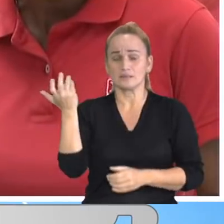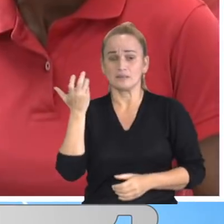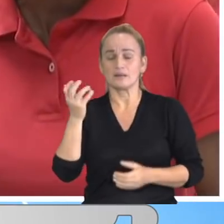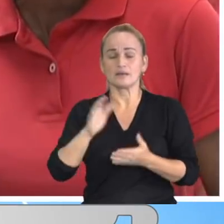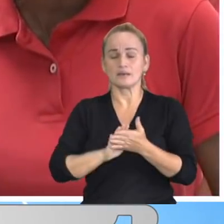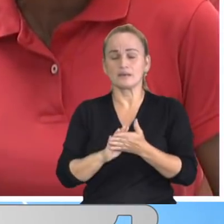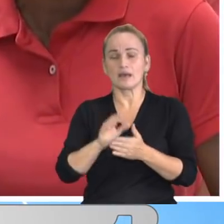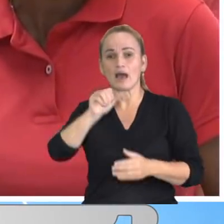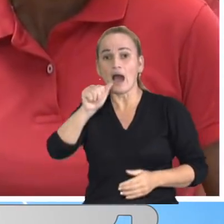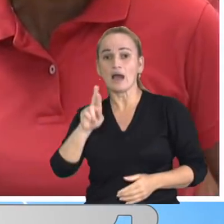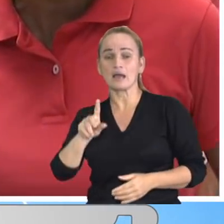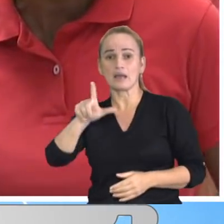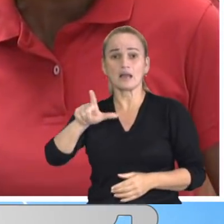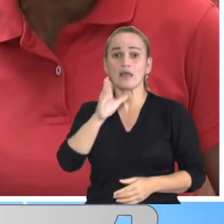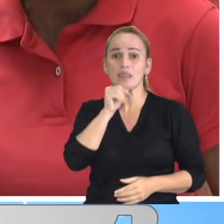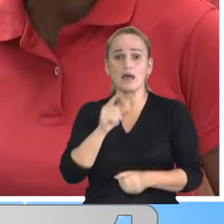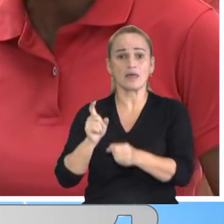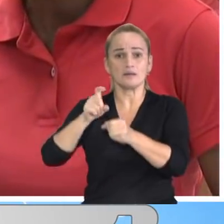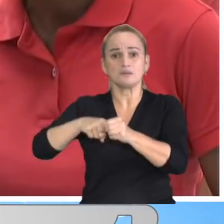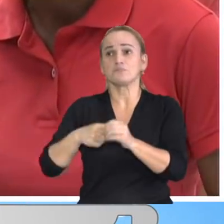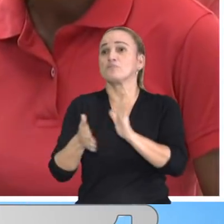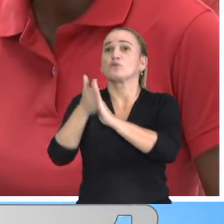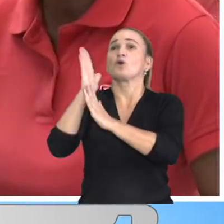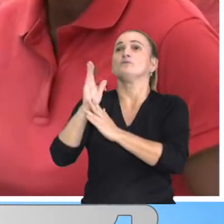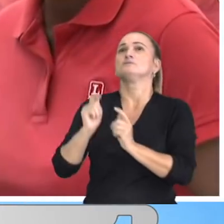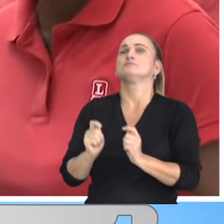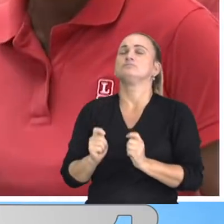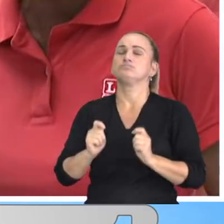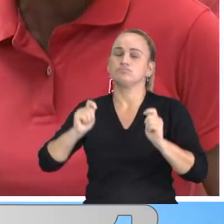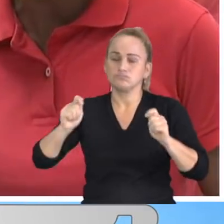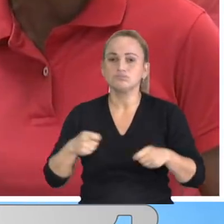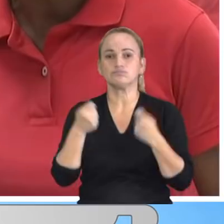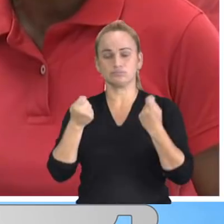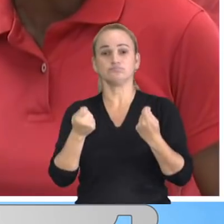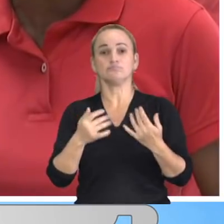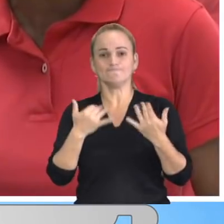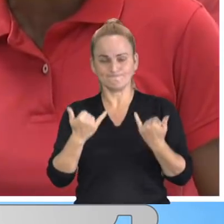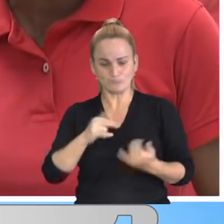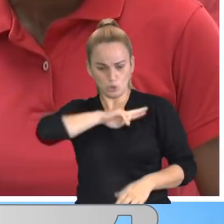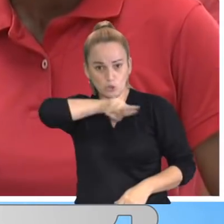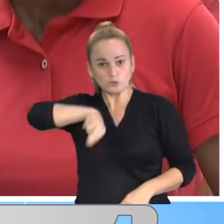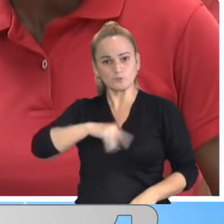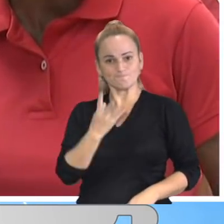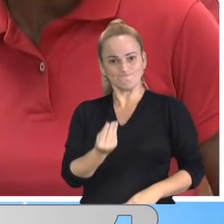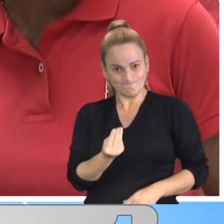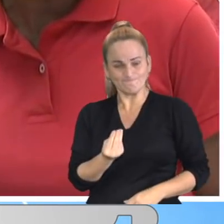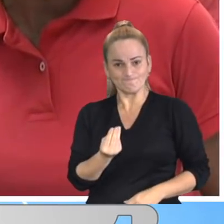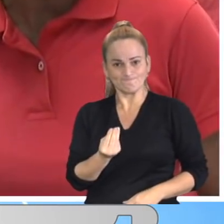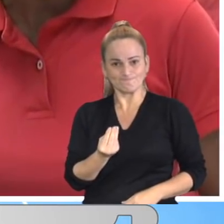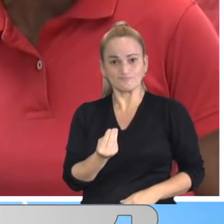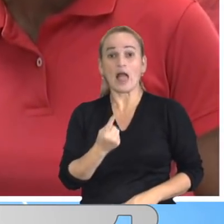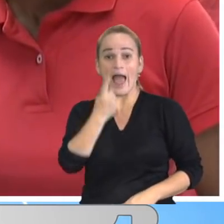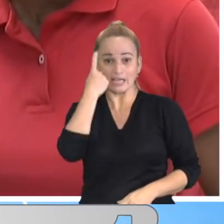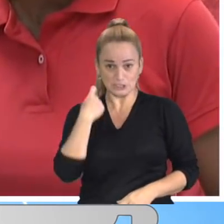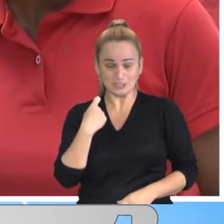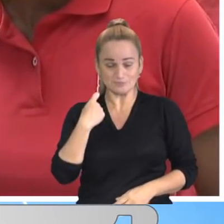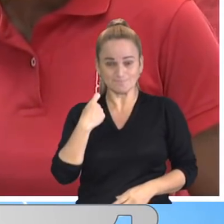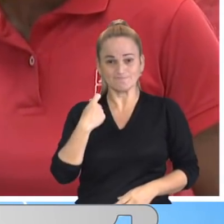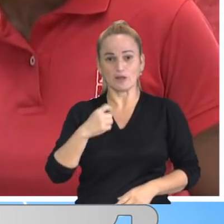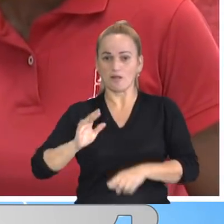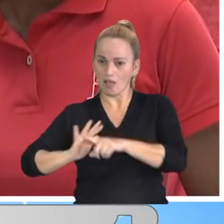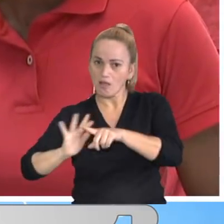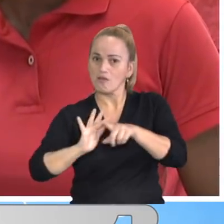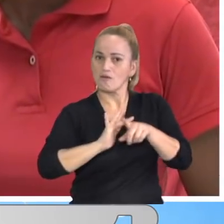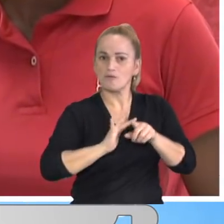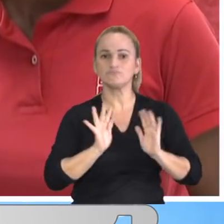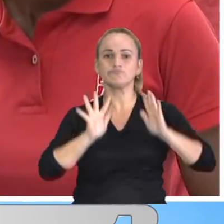compensación. Estamos a la mano de Dios, como quien dice. Entonces ese fue el motivo por el cual desde el día de ayer